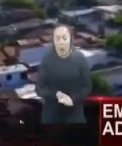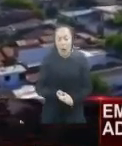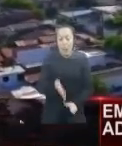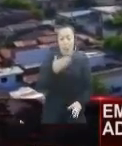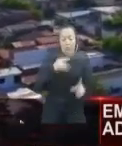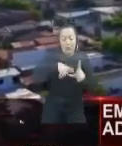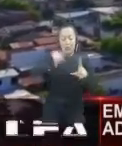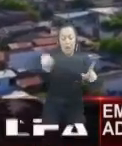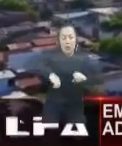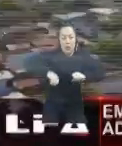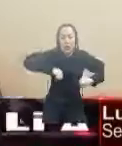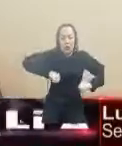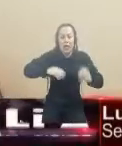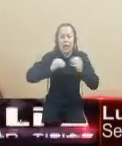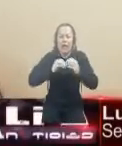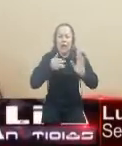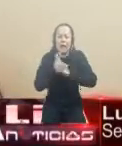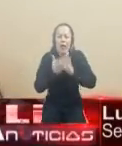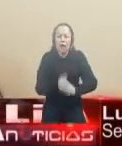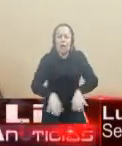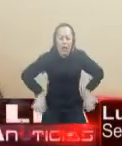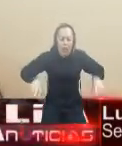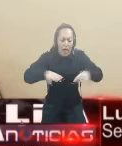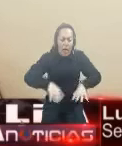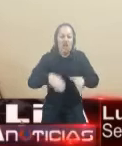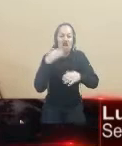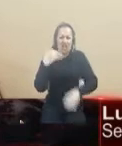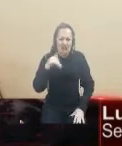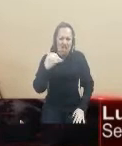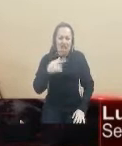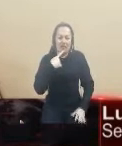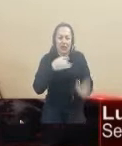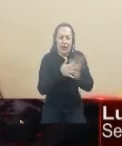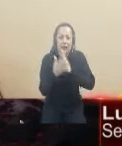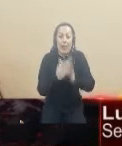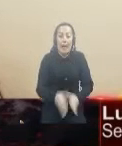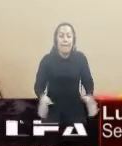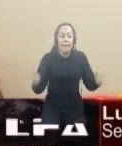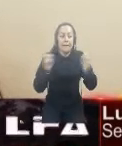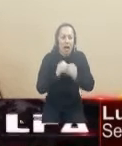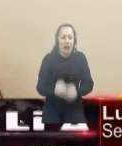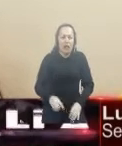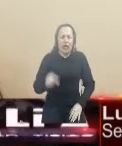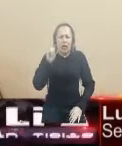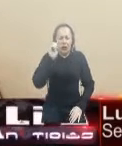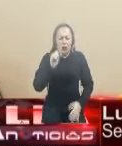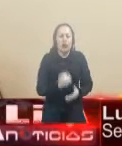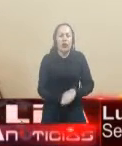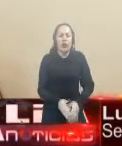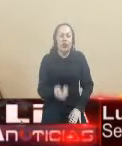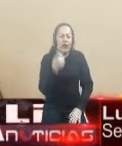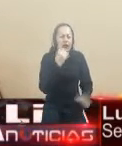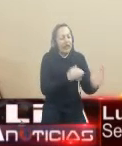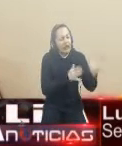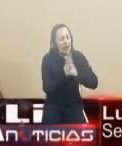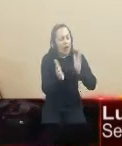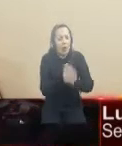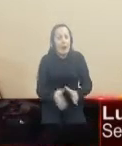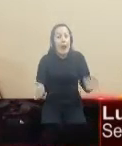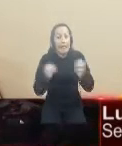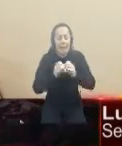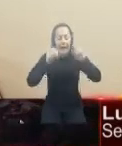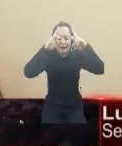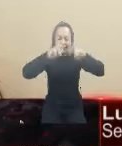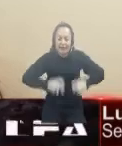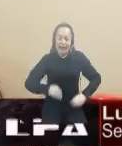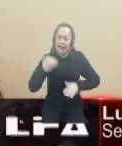cualitativos de gestión, informes de actividades que se han hecho. Hemos tenido un poquito de falta de información de profundidad sobre